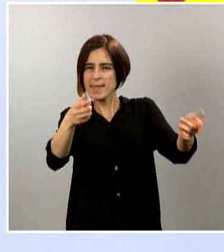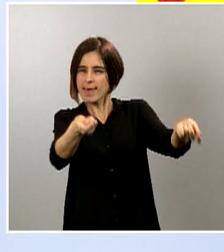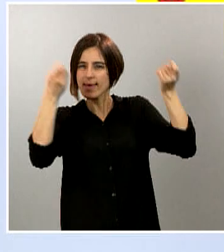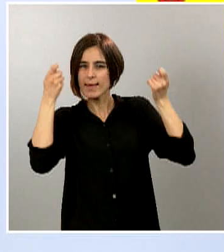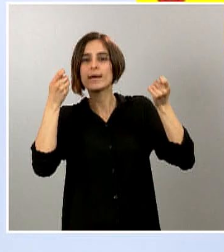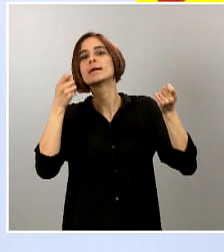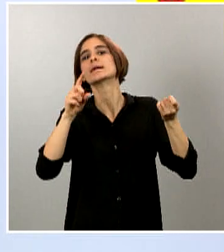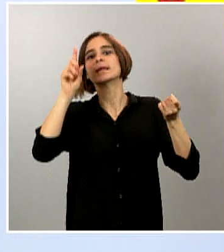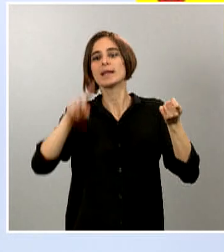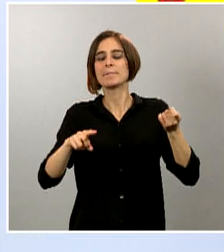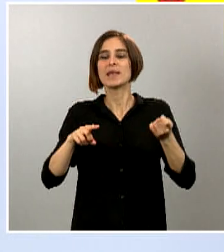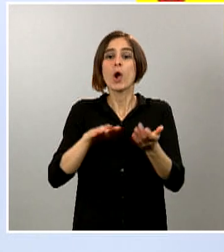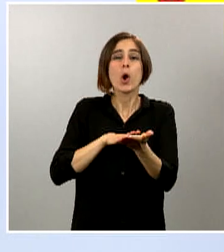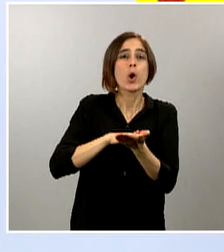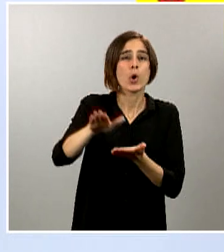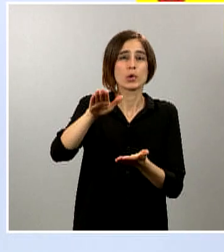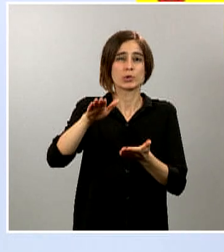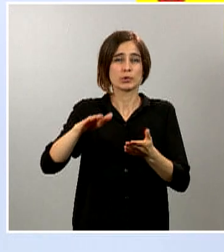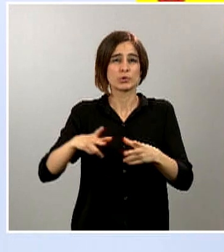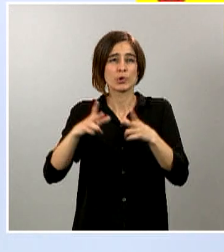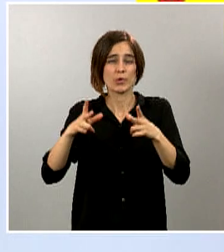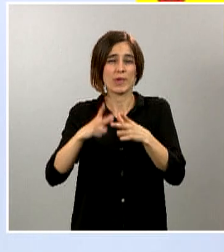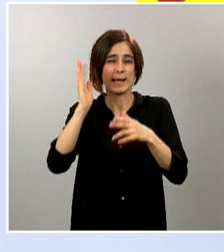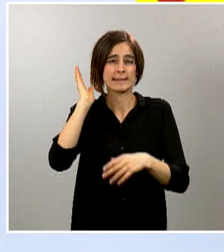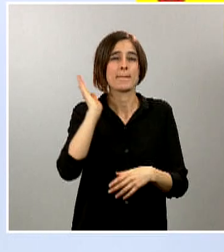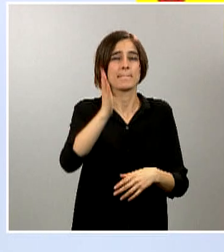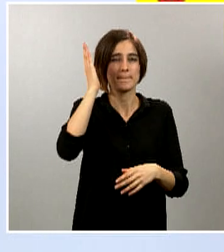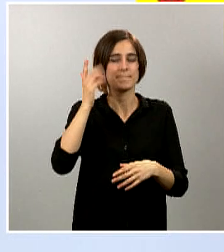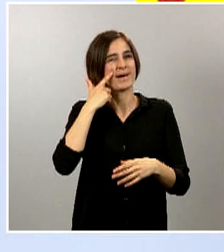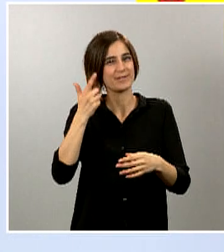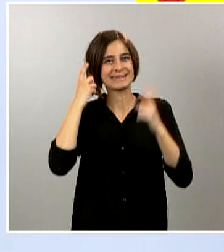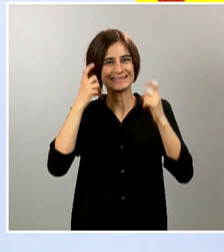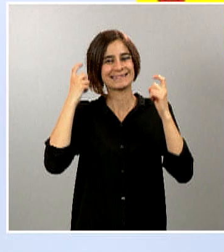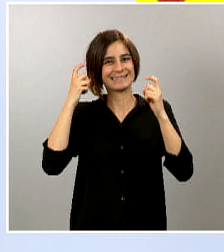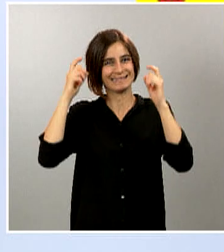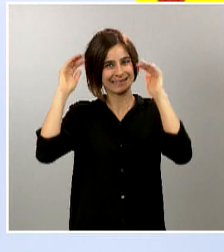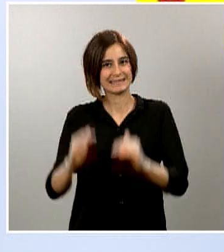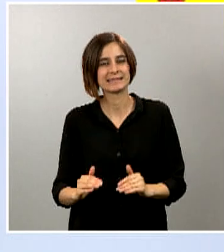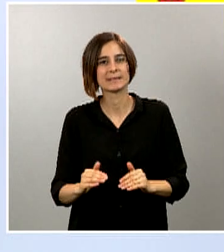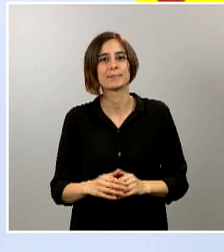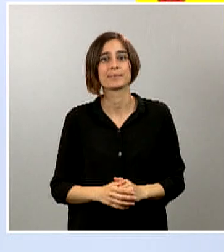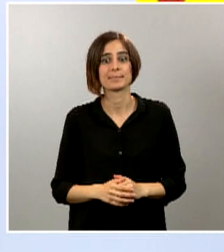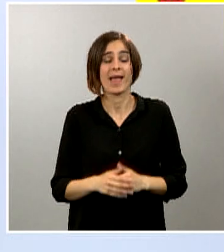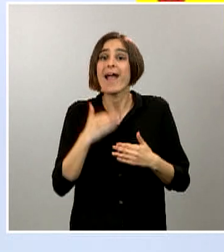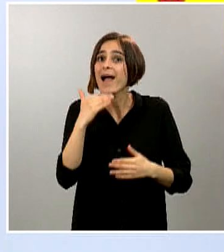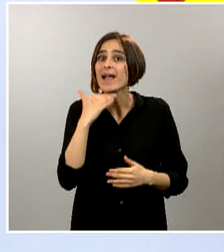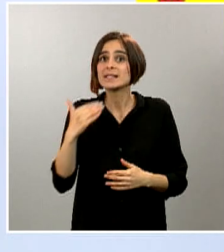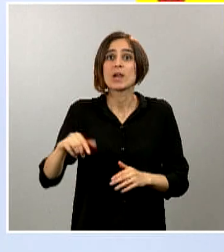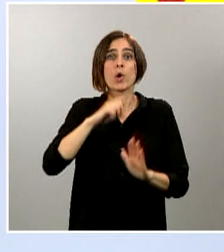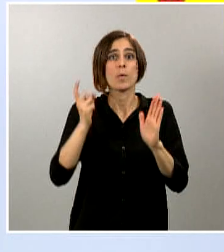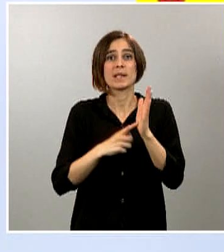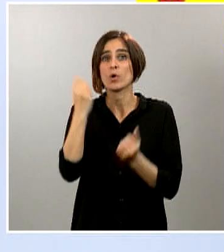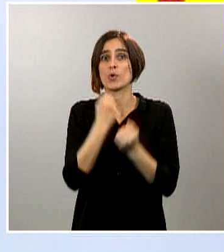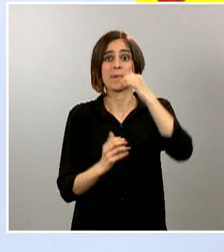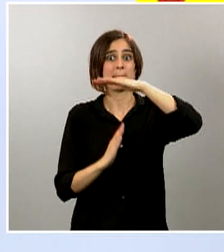rotunda. Estamos prácticamente paralizando la actividad económica para proteger la salud. Es una